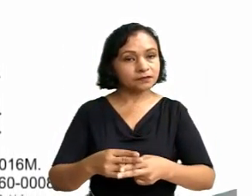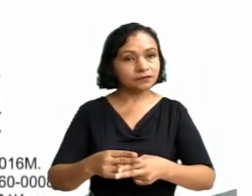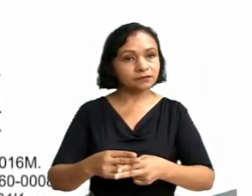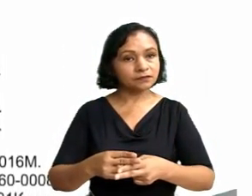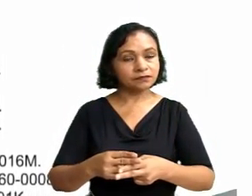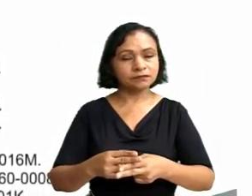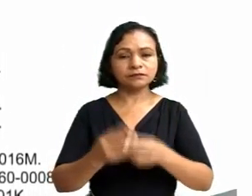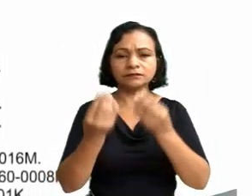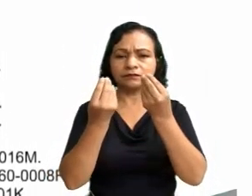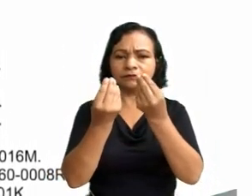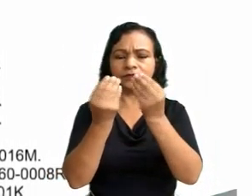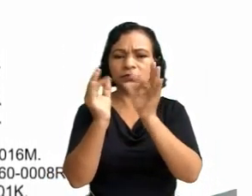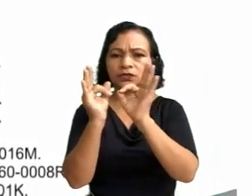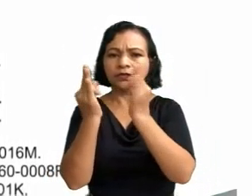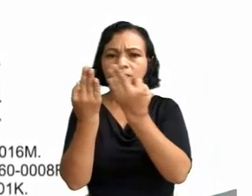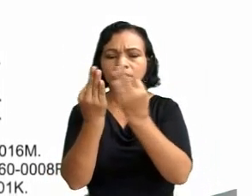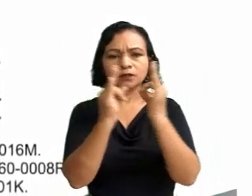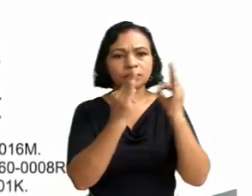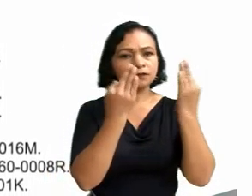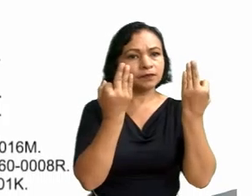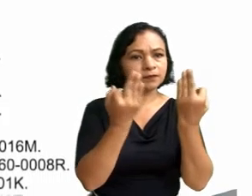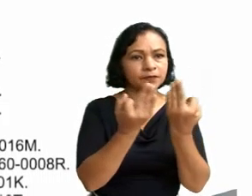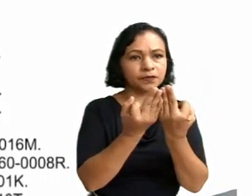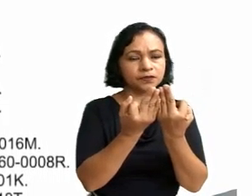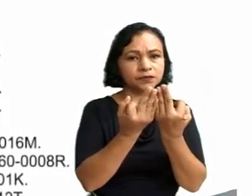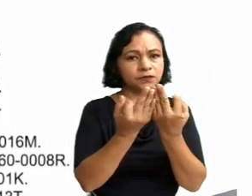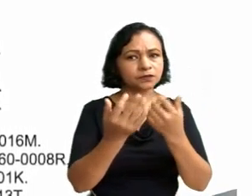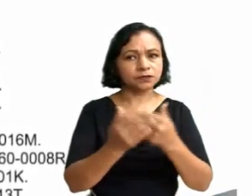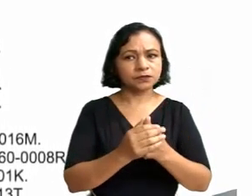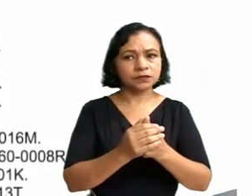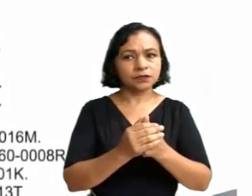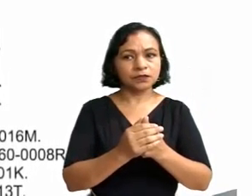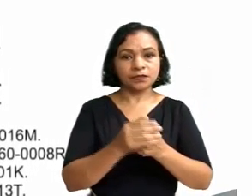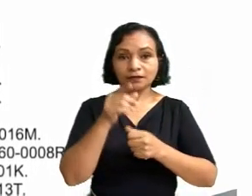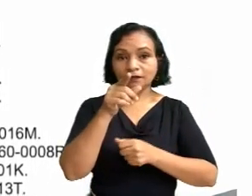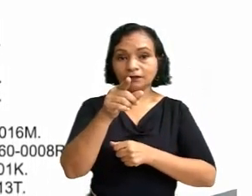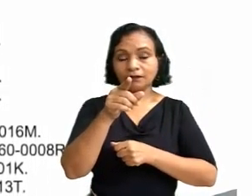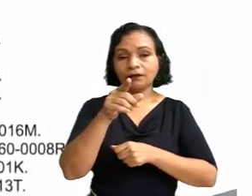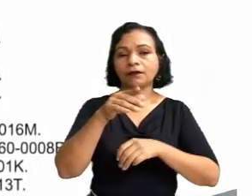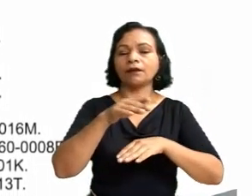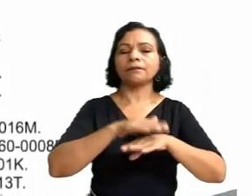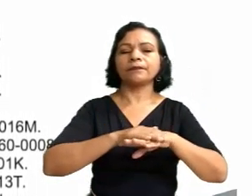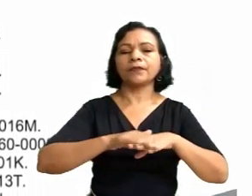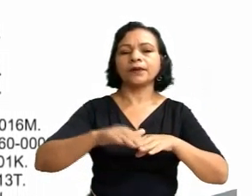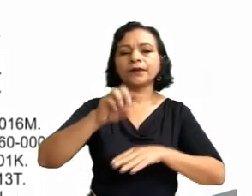muchas familias dentro de un proceso de planificación diputado también tenemos por medardo